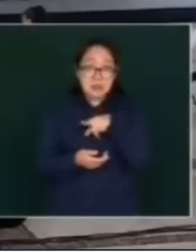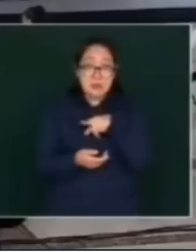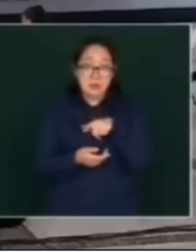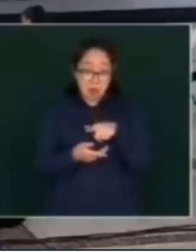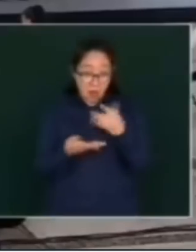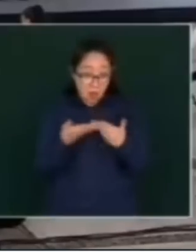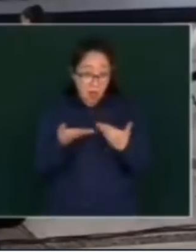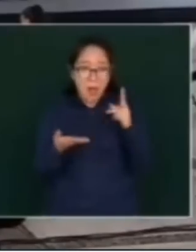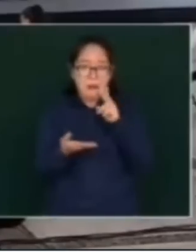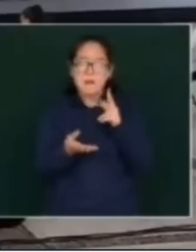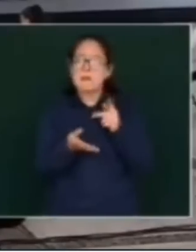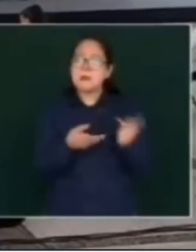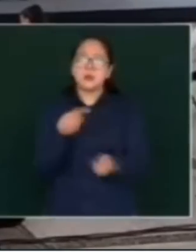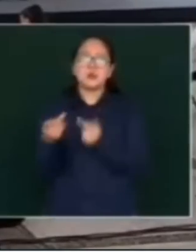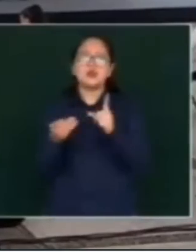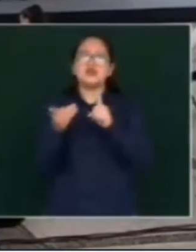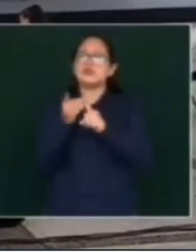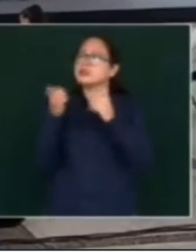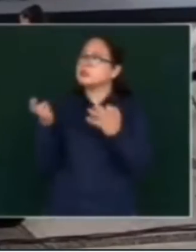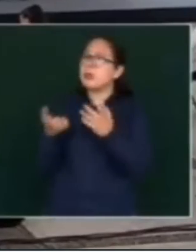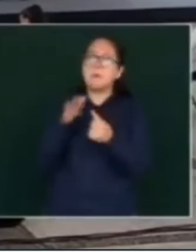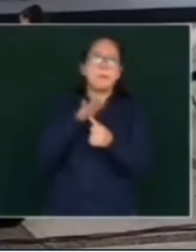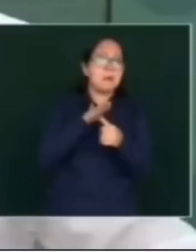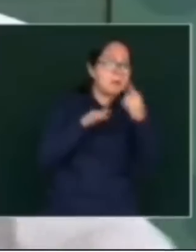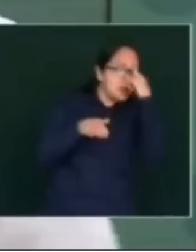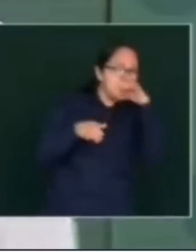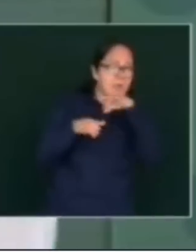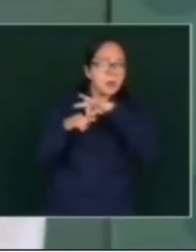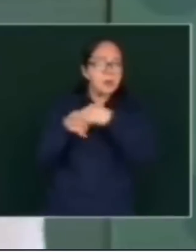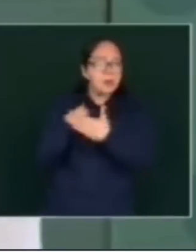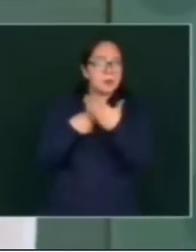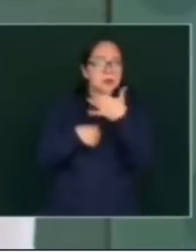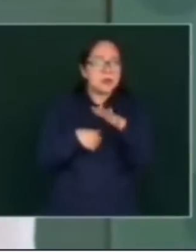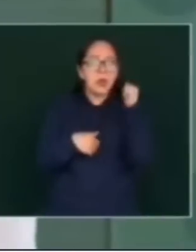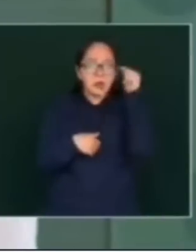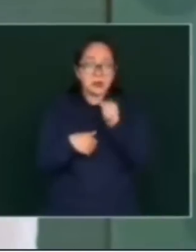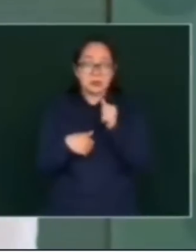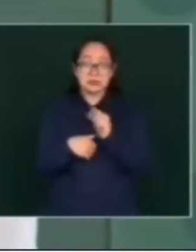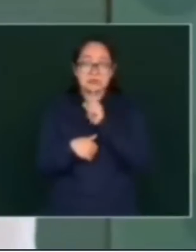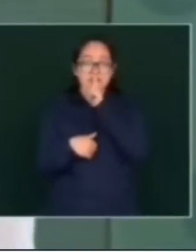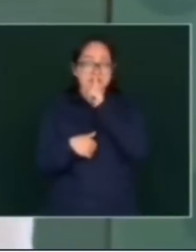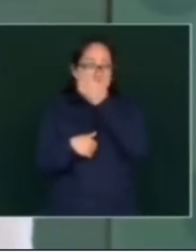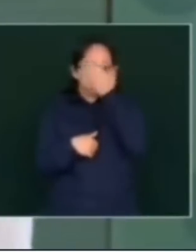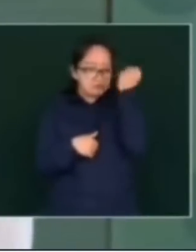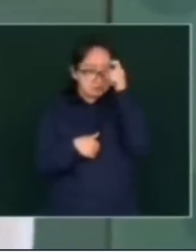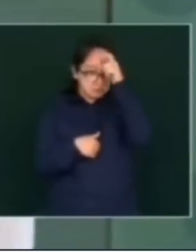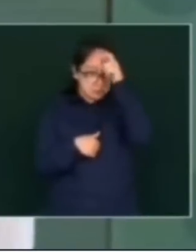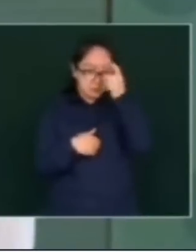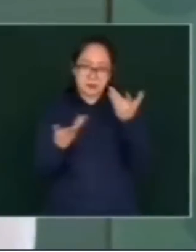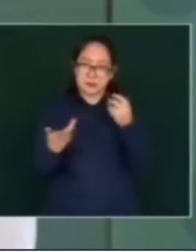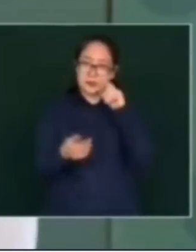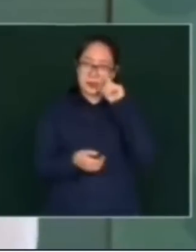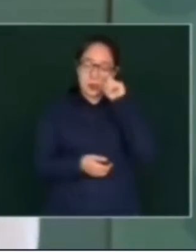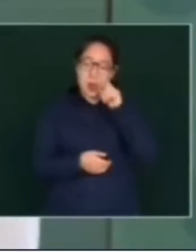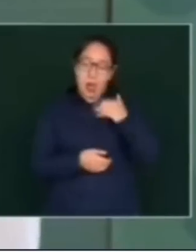México que no va a pasar ninguna reforma, aunque le beneficie al pueblo de México, que ellos se van a oponer a todo lo que